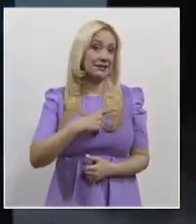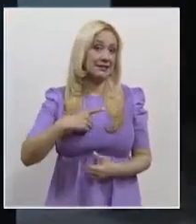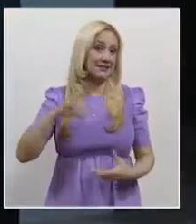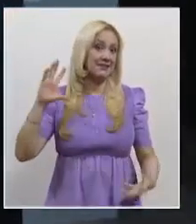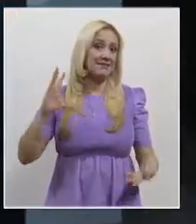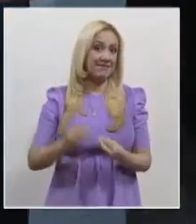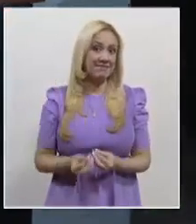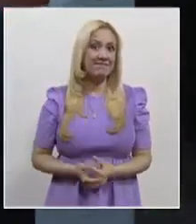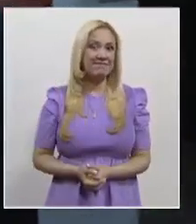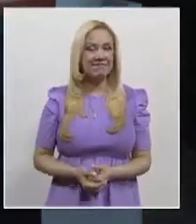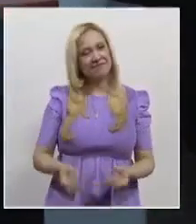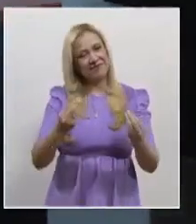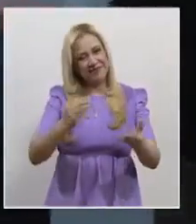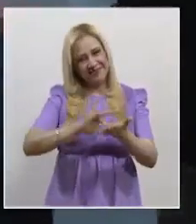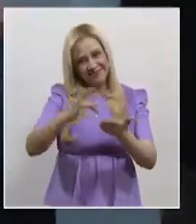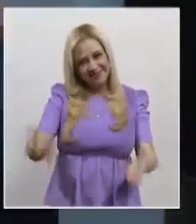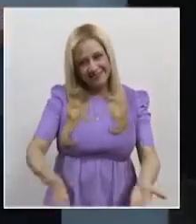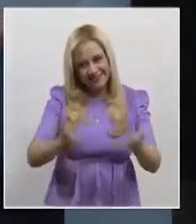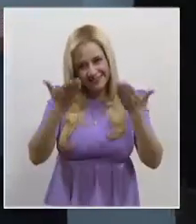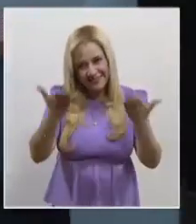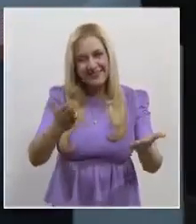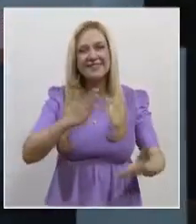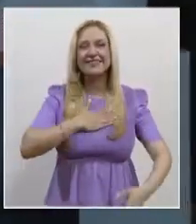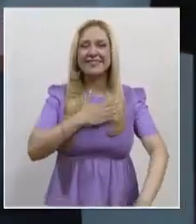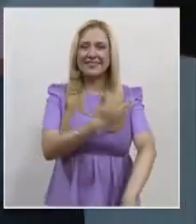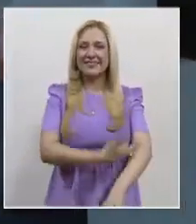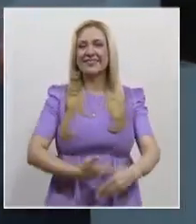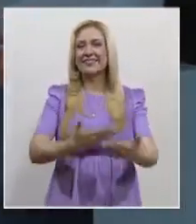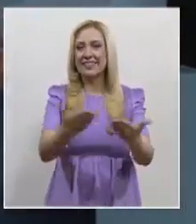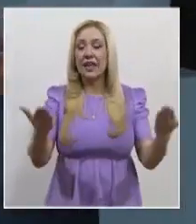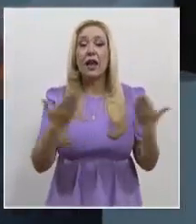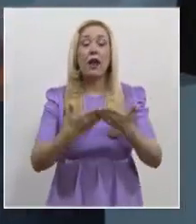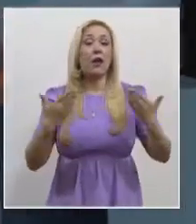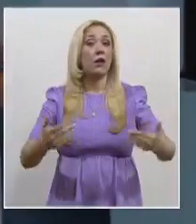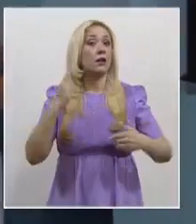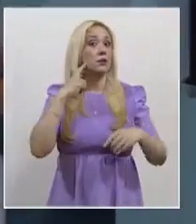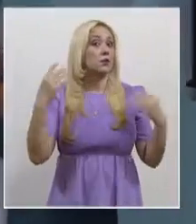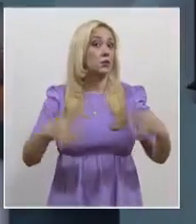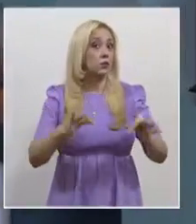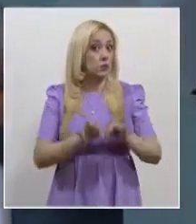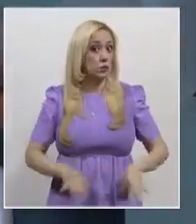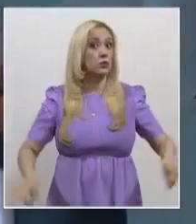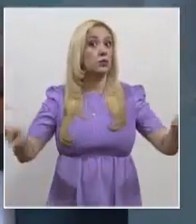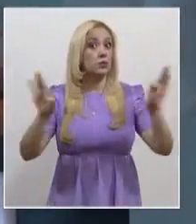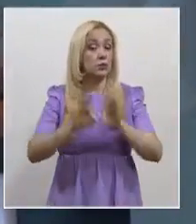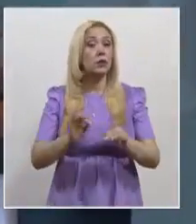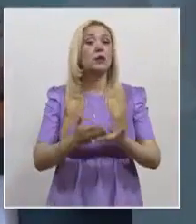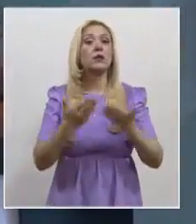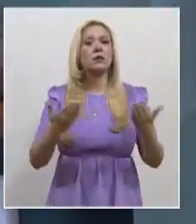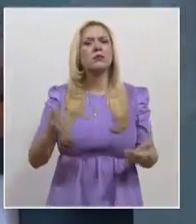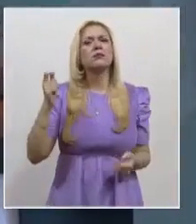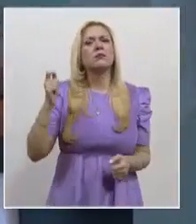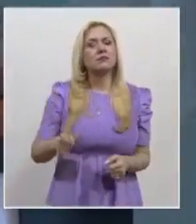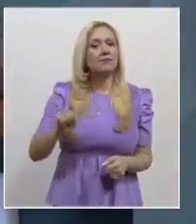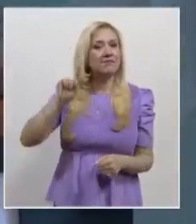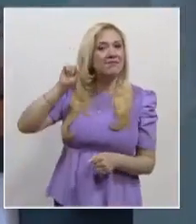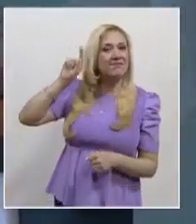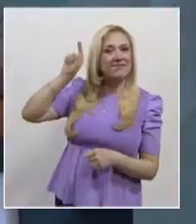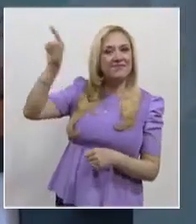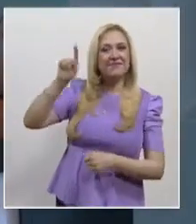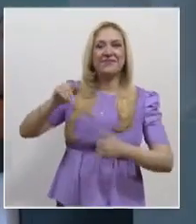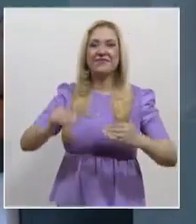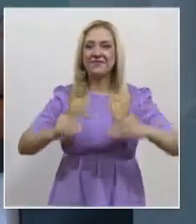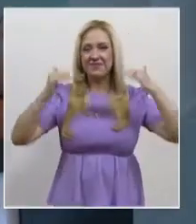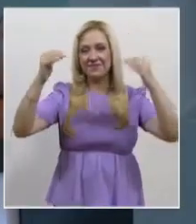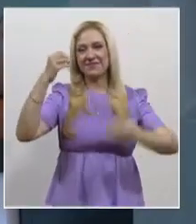De veras, qué gusto que esté con nosotros. Muy buenas tardes. Vámonos con toda la información. Precisamente vamos ahora al edificio sede de la Suprema